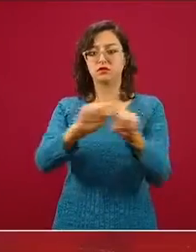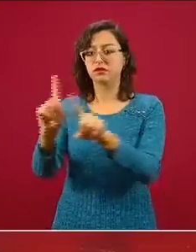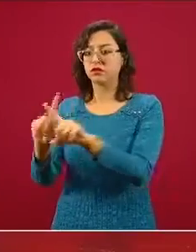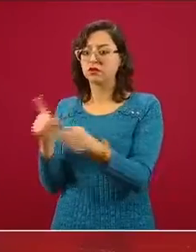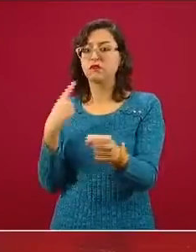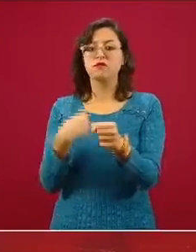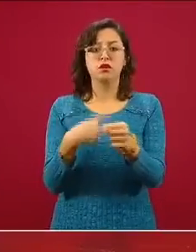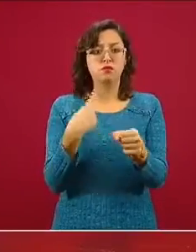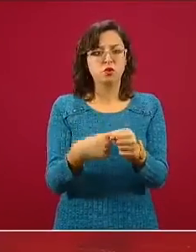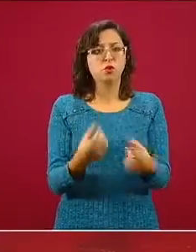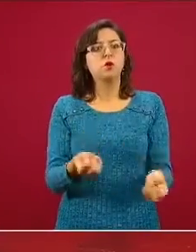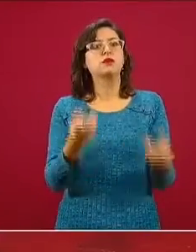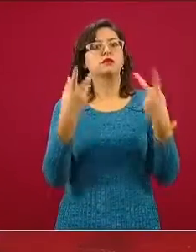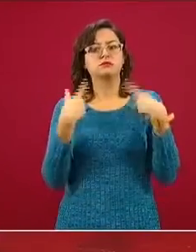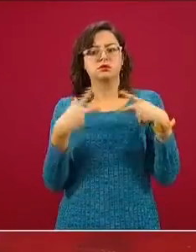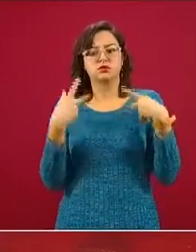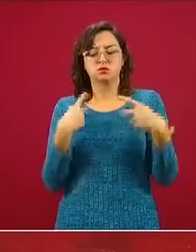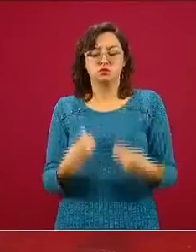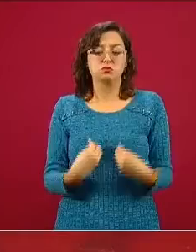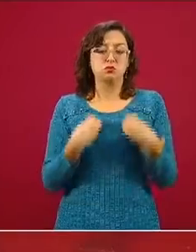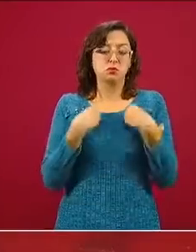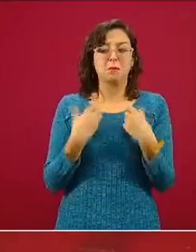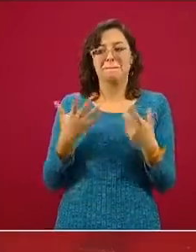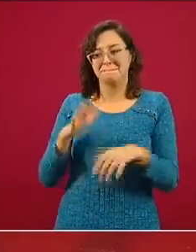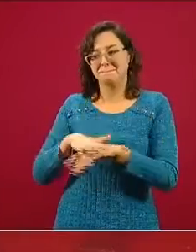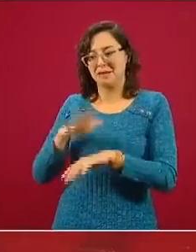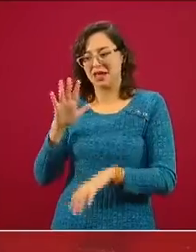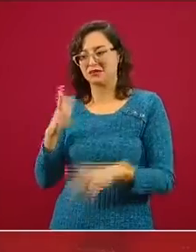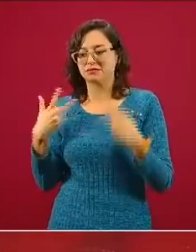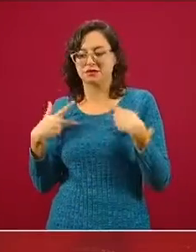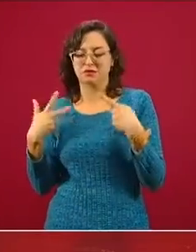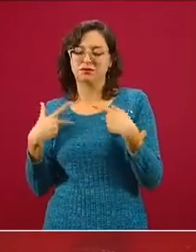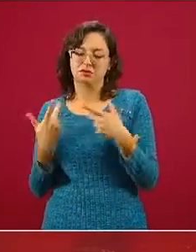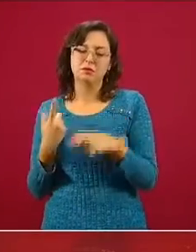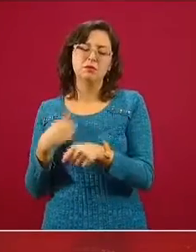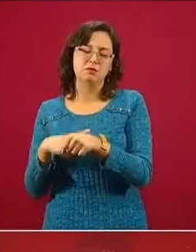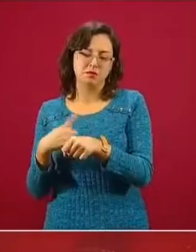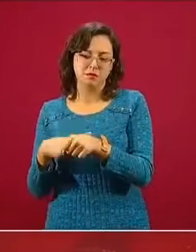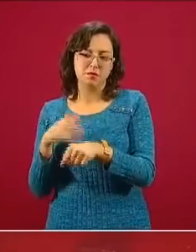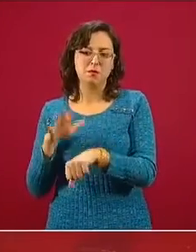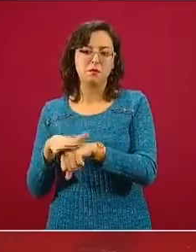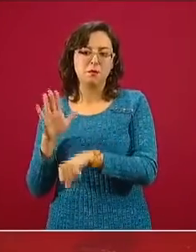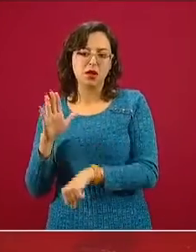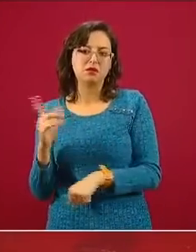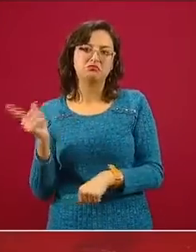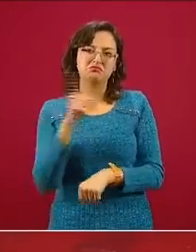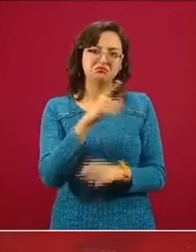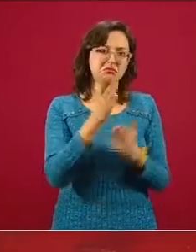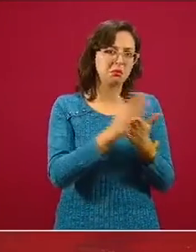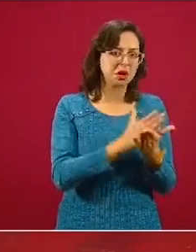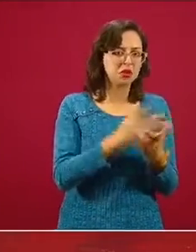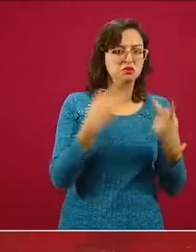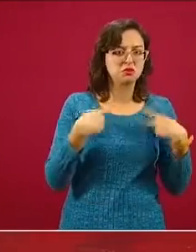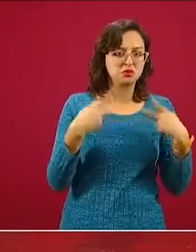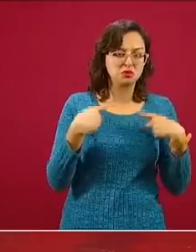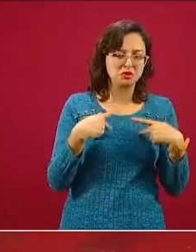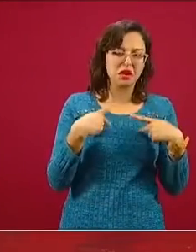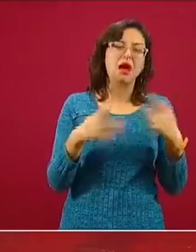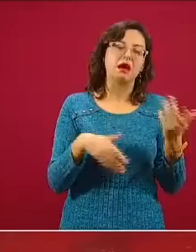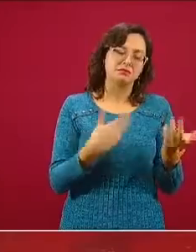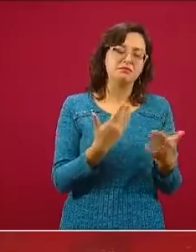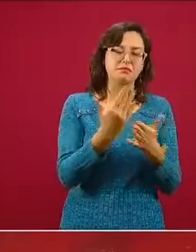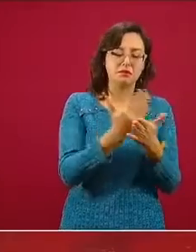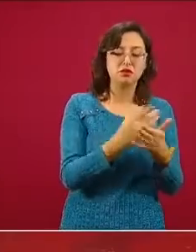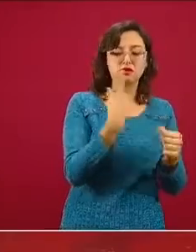también del tamaño de población. Donde hay más población hay más casos. Para poderlo comparar adecuadamente tenemos que dividirlo por el número